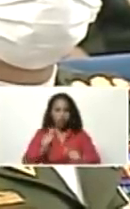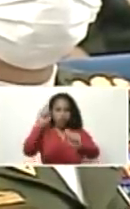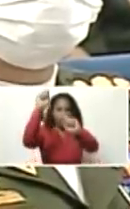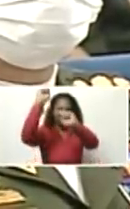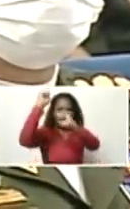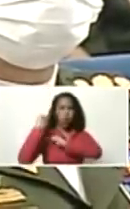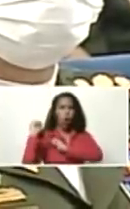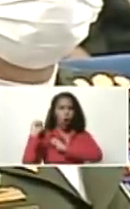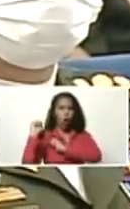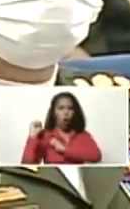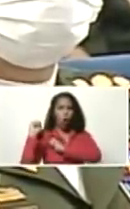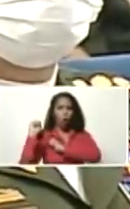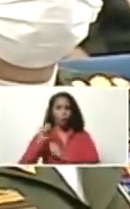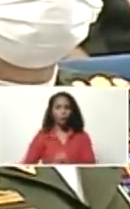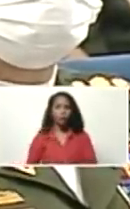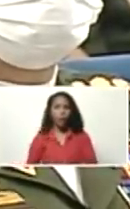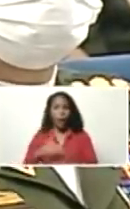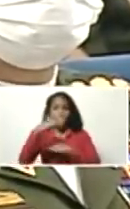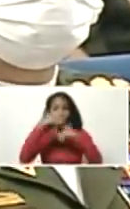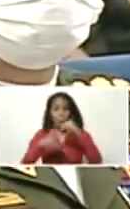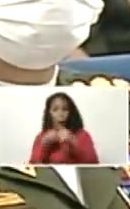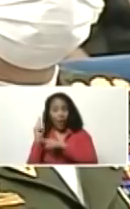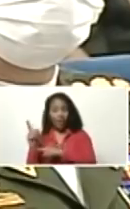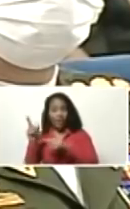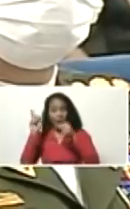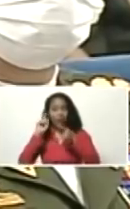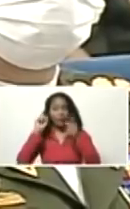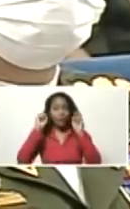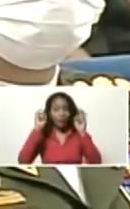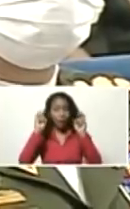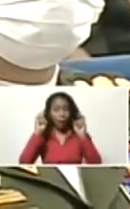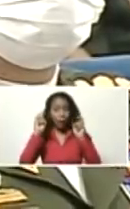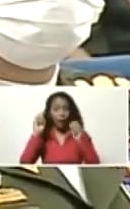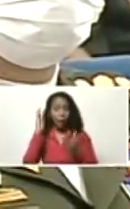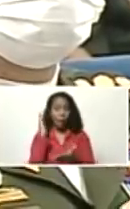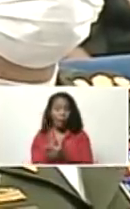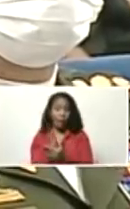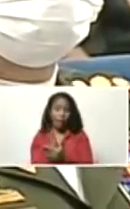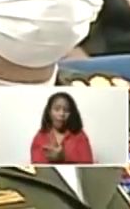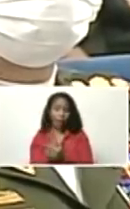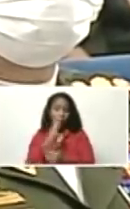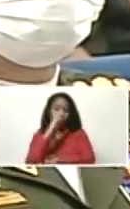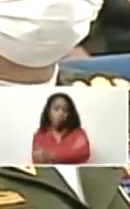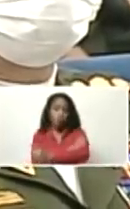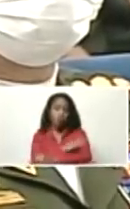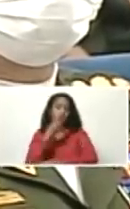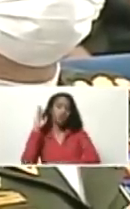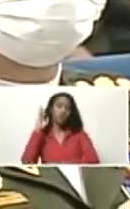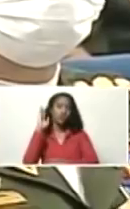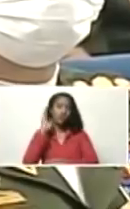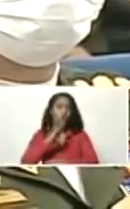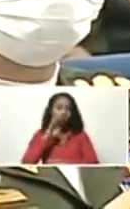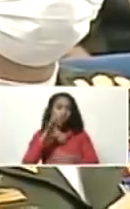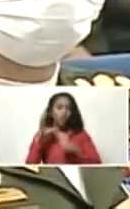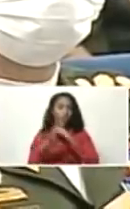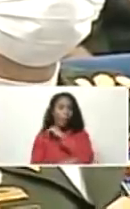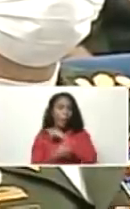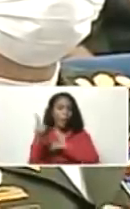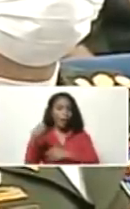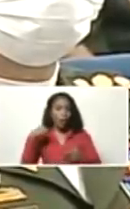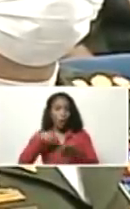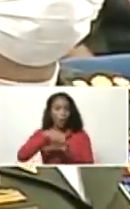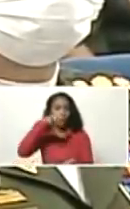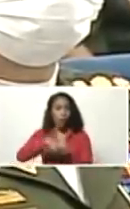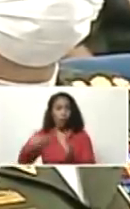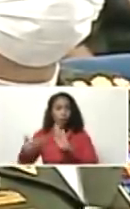mando. Bajo estas premisas, los grupos más extremistas, mitad fascistas y mitad irracionales, asumieron la dirección del golpe de Estado